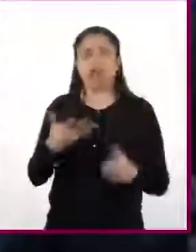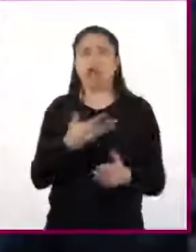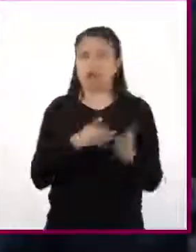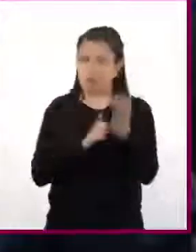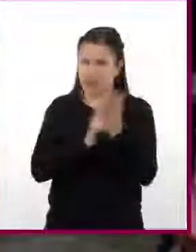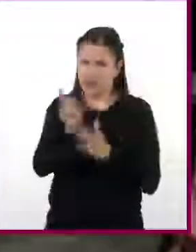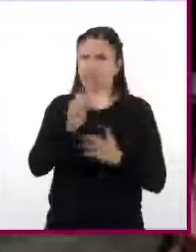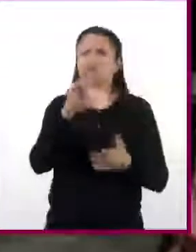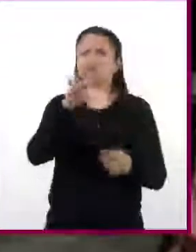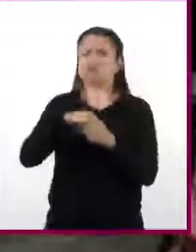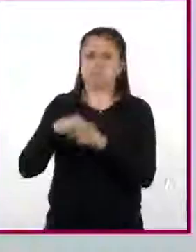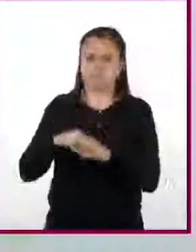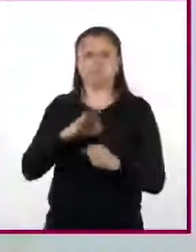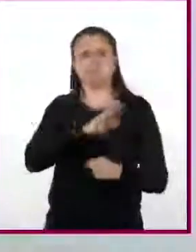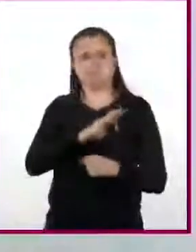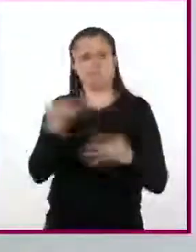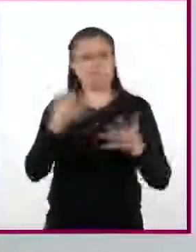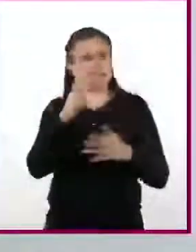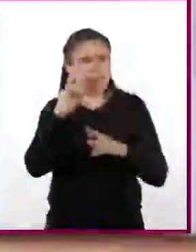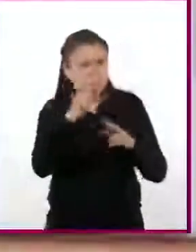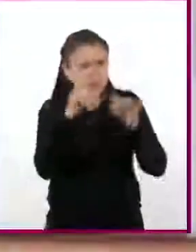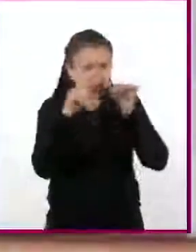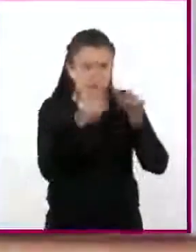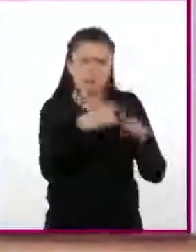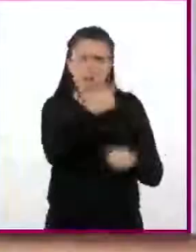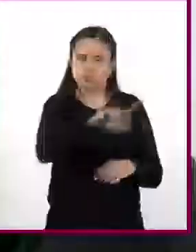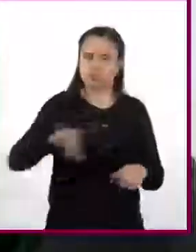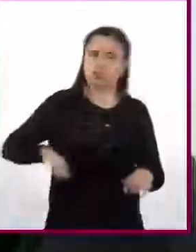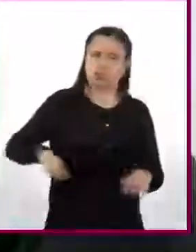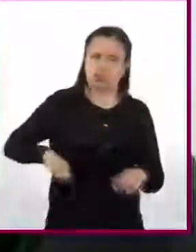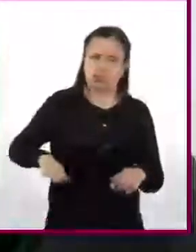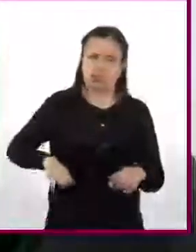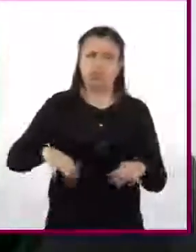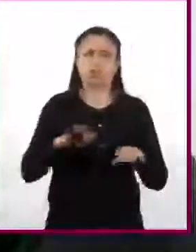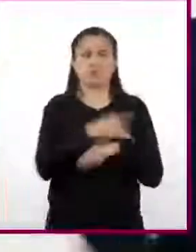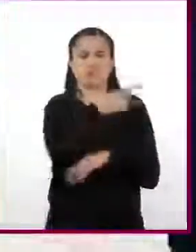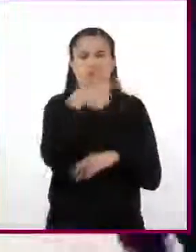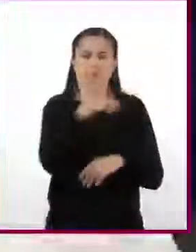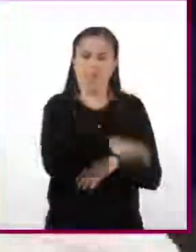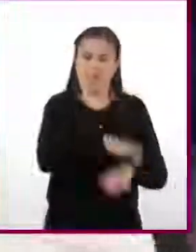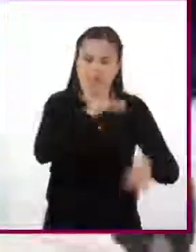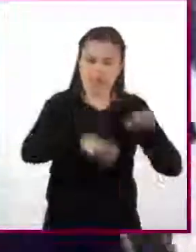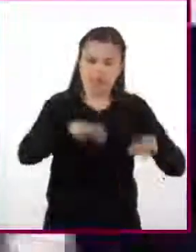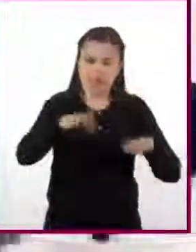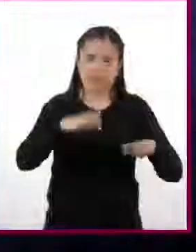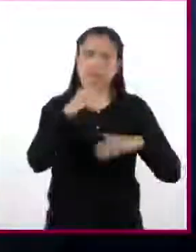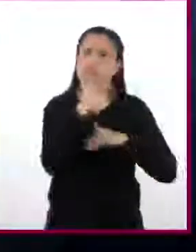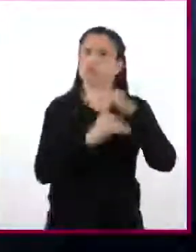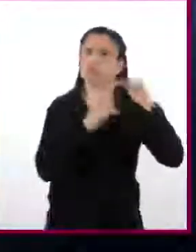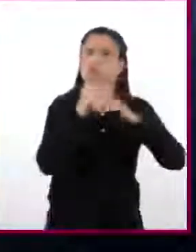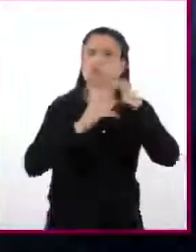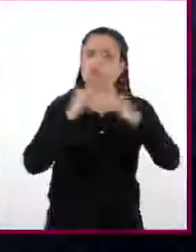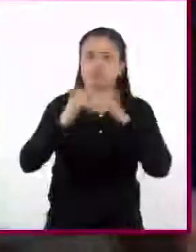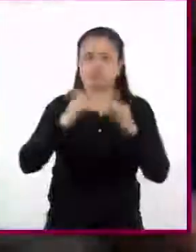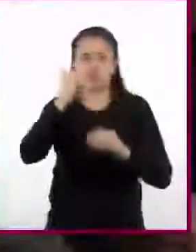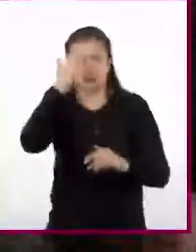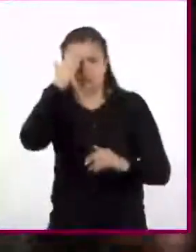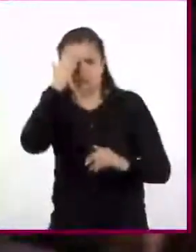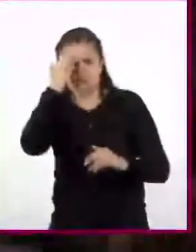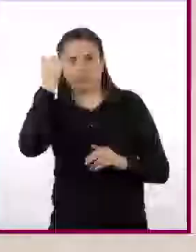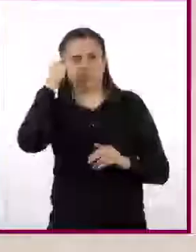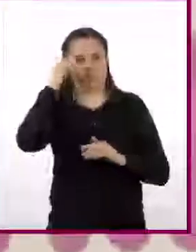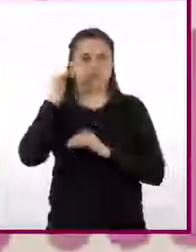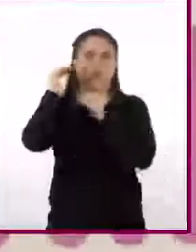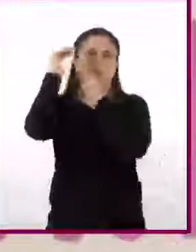ser escuchados y tomados en cuenta en los asuntos de su interés, conforme a su edad, desarrollo evolutivo, cognoscitivo y